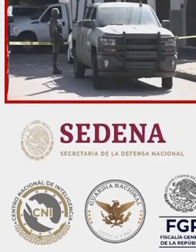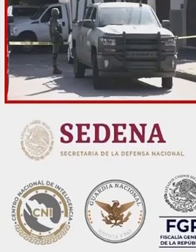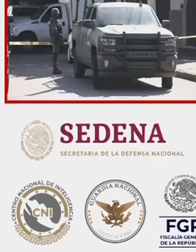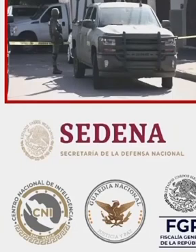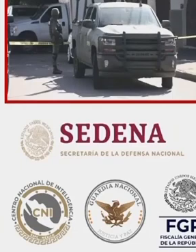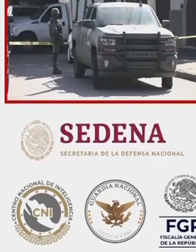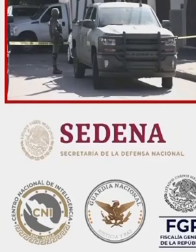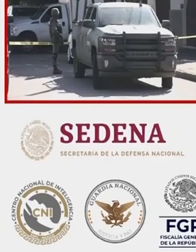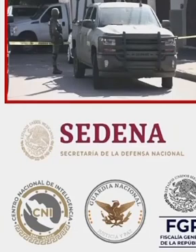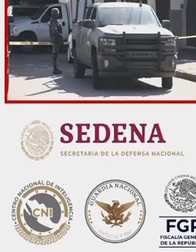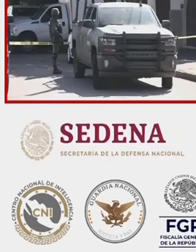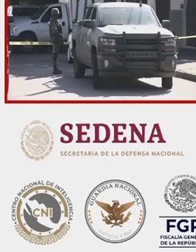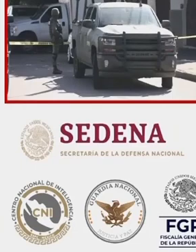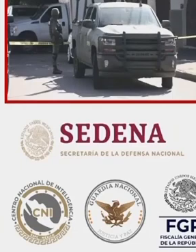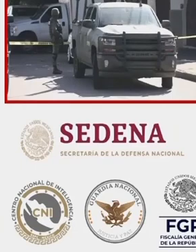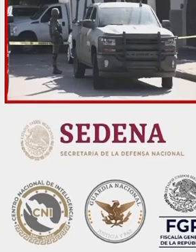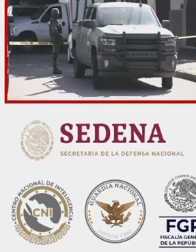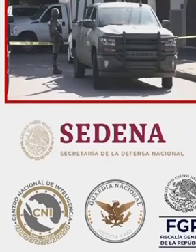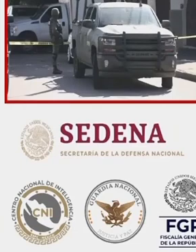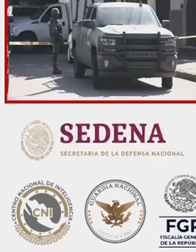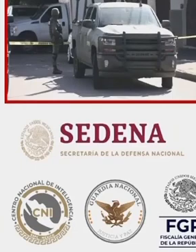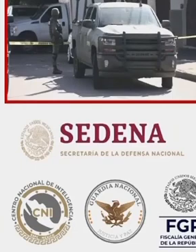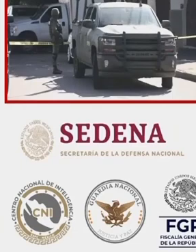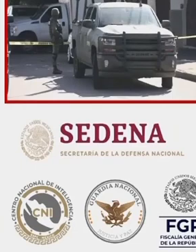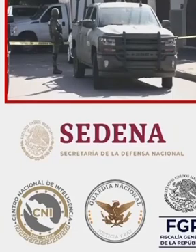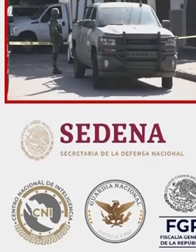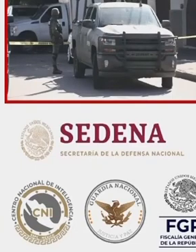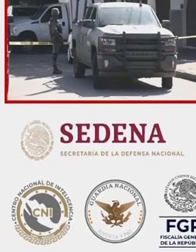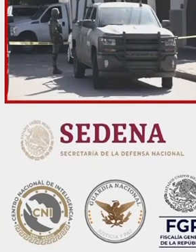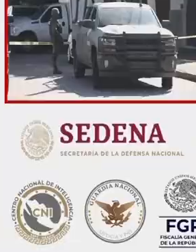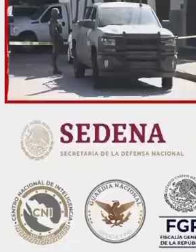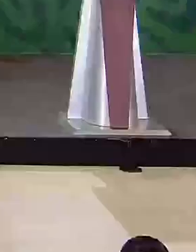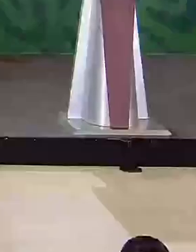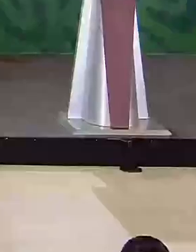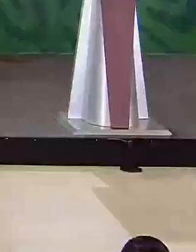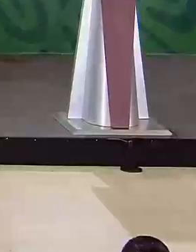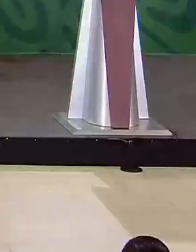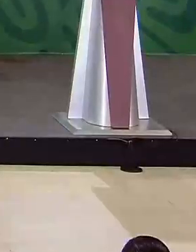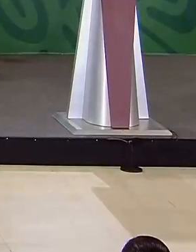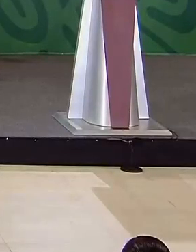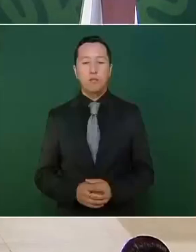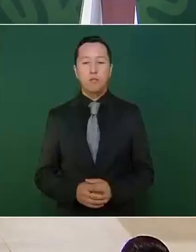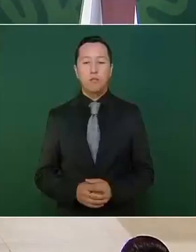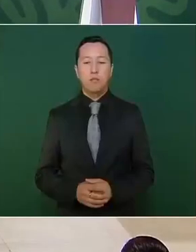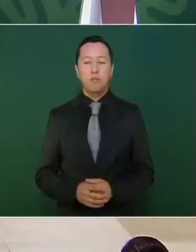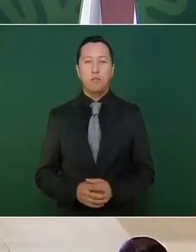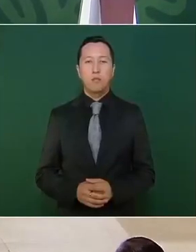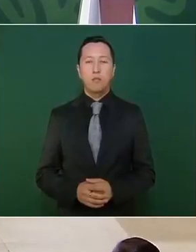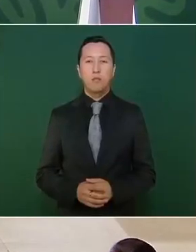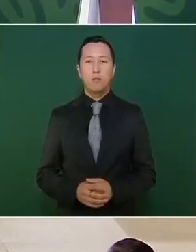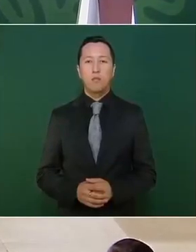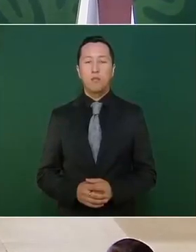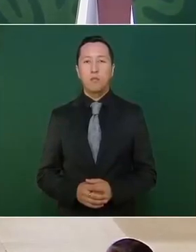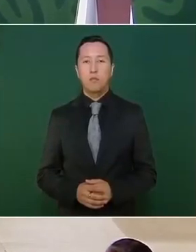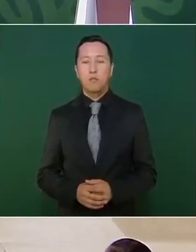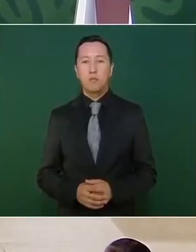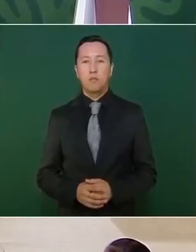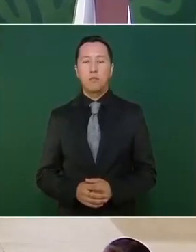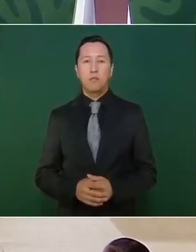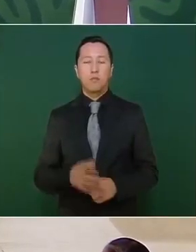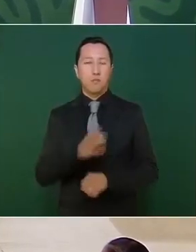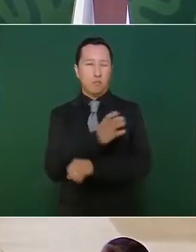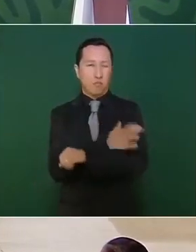esta estructura criminal del Cártel Jalisco Nueva Generación. Fue un operativo coordinado de manera